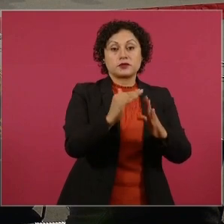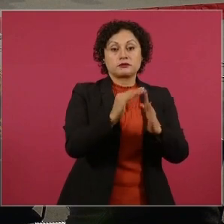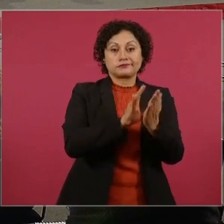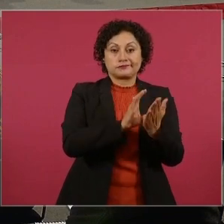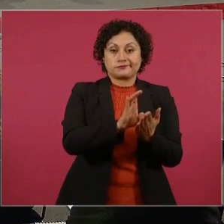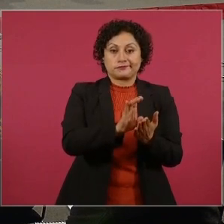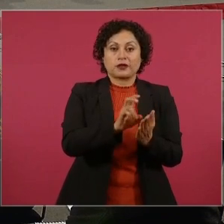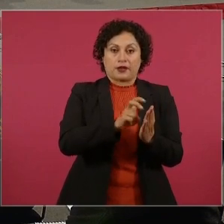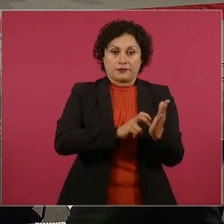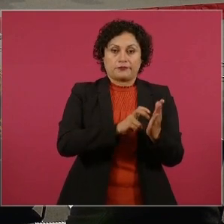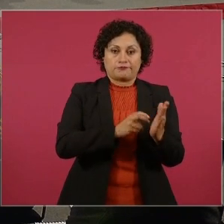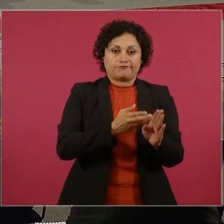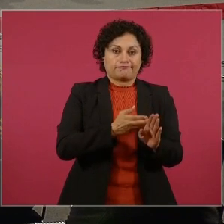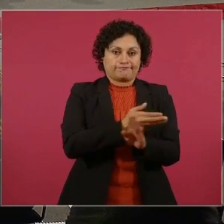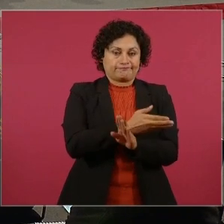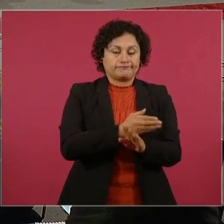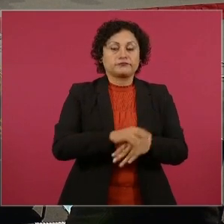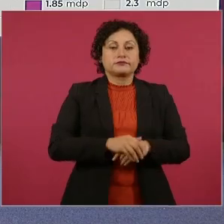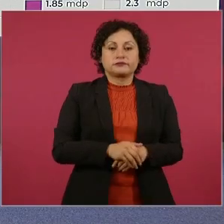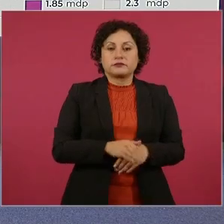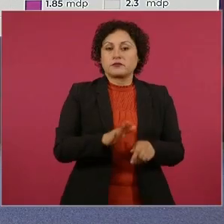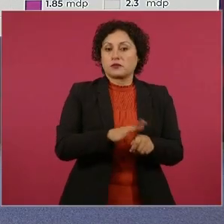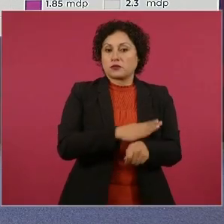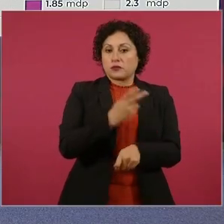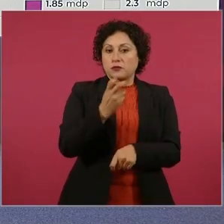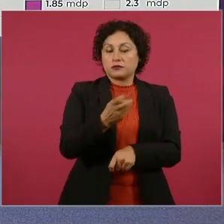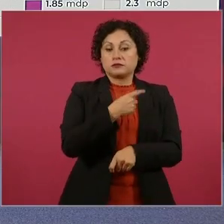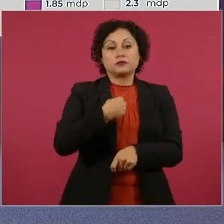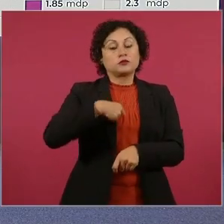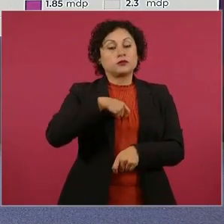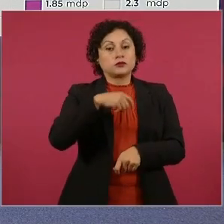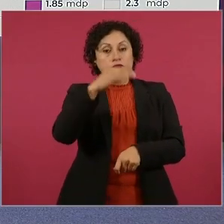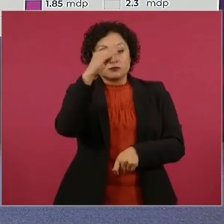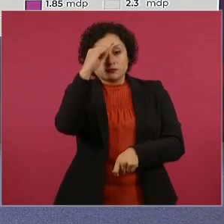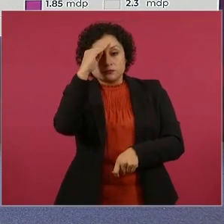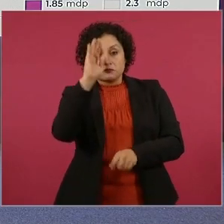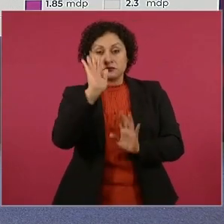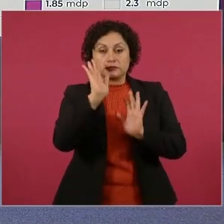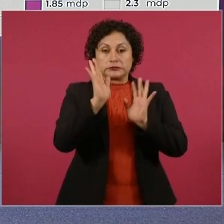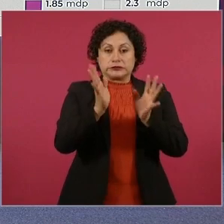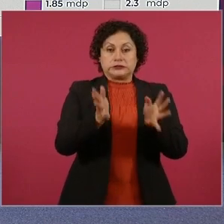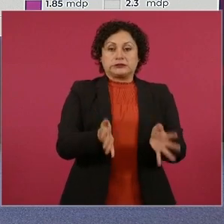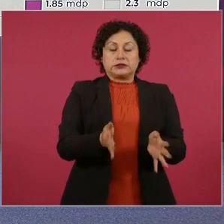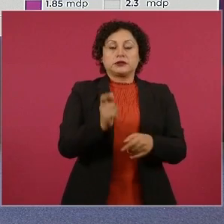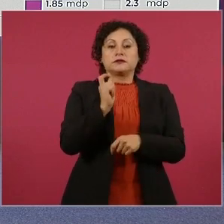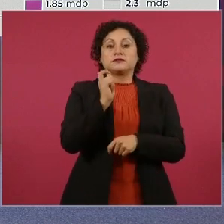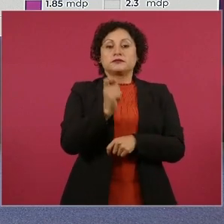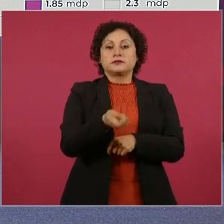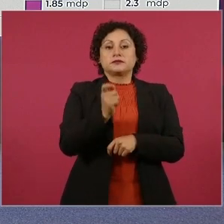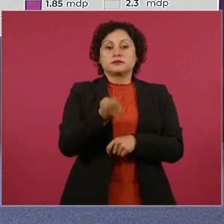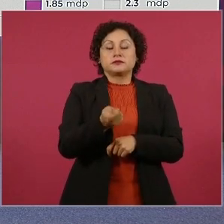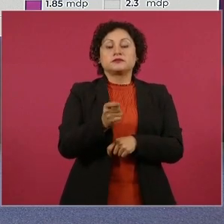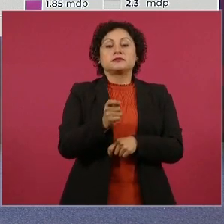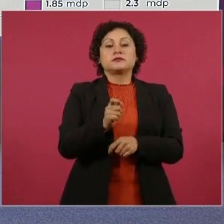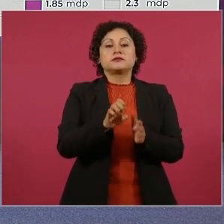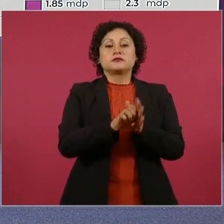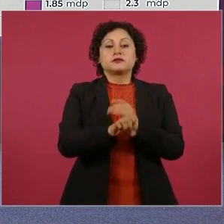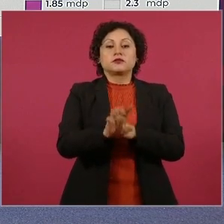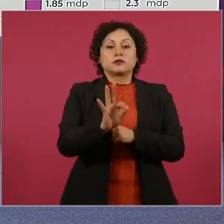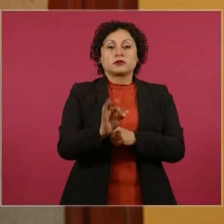Eh bueno eh tenemos previsto eh que se puedan dar este los como decía